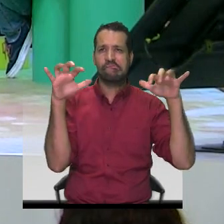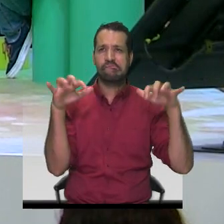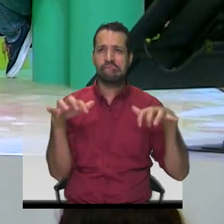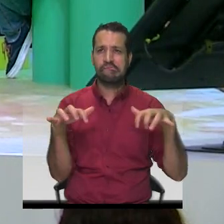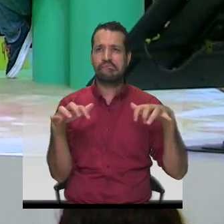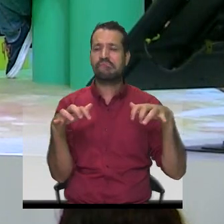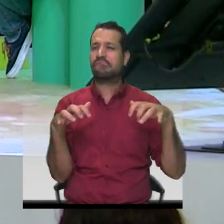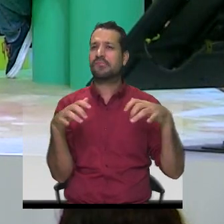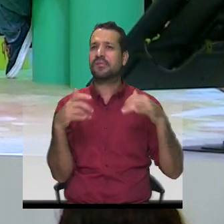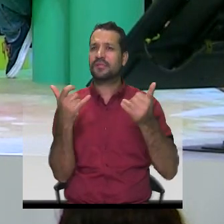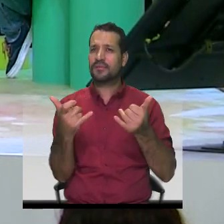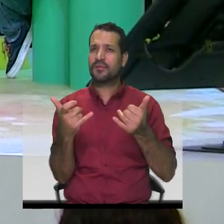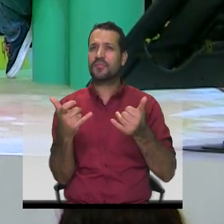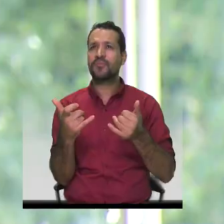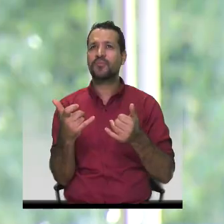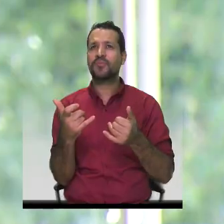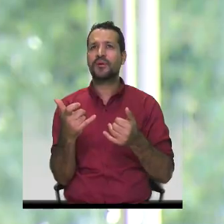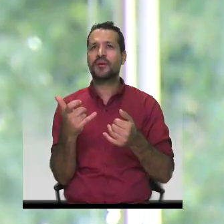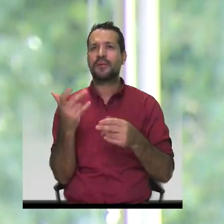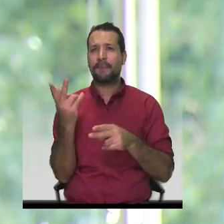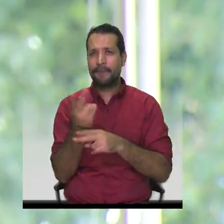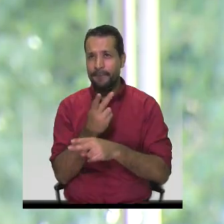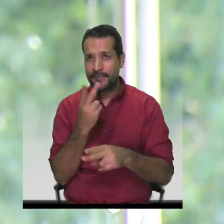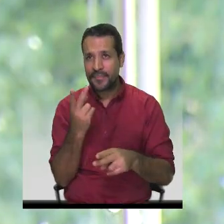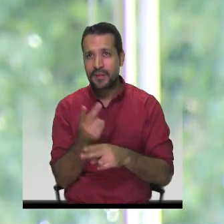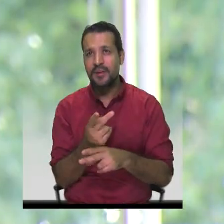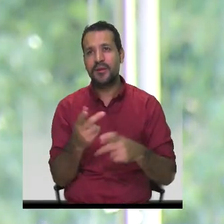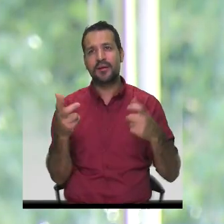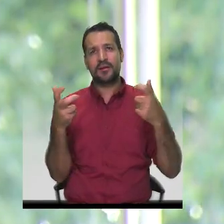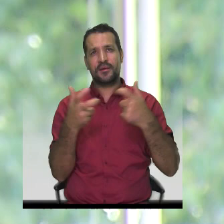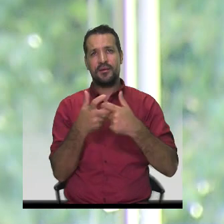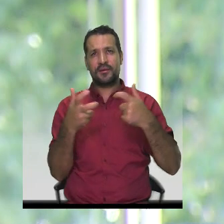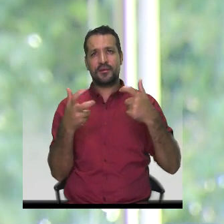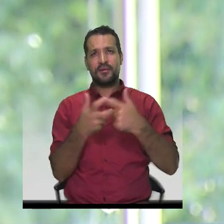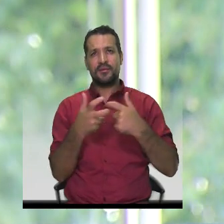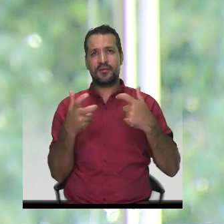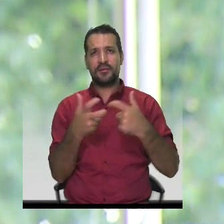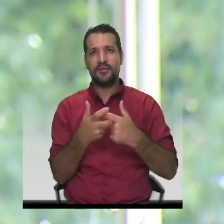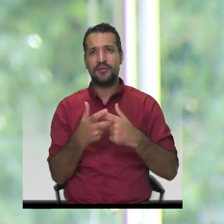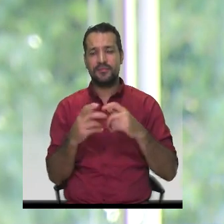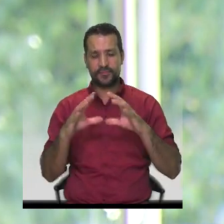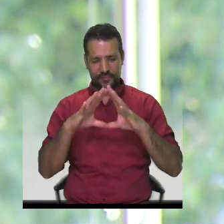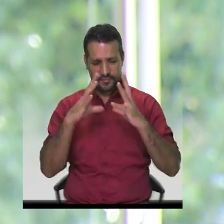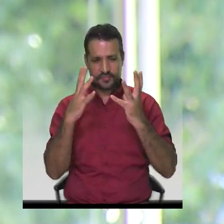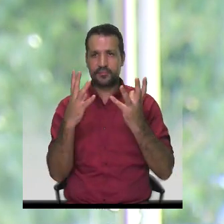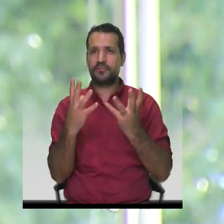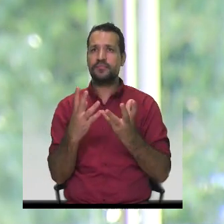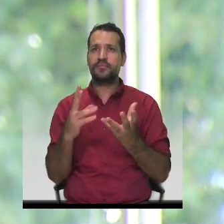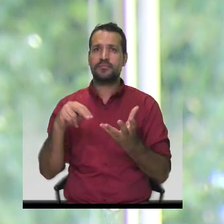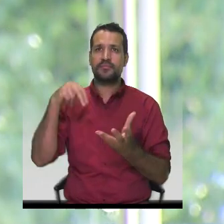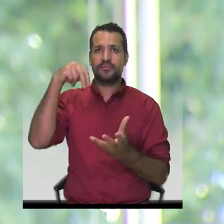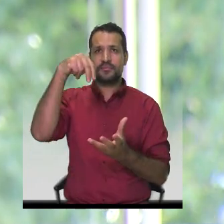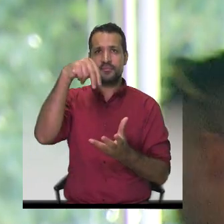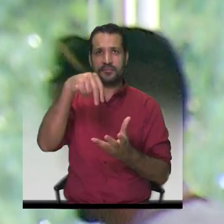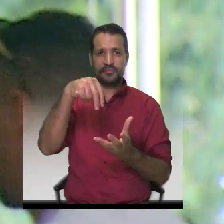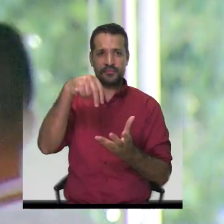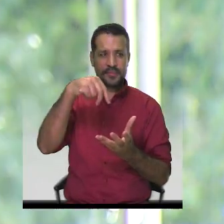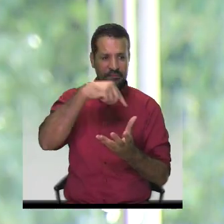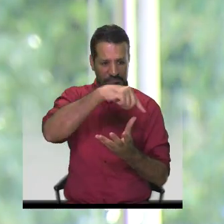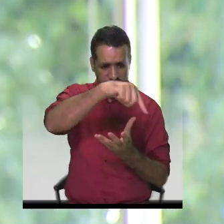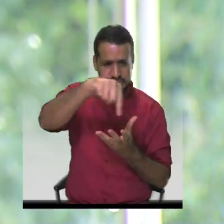crisis energética, pero que además estamos parados en el lugar donde mayor cantidad de vida por kilómetro cuadrado hay en el